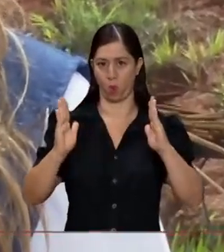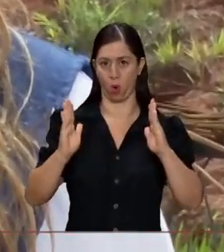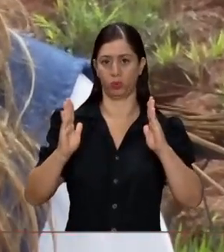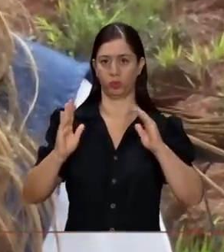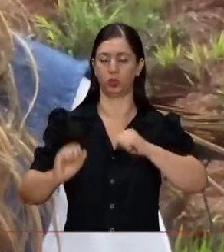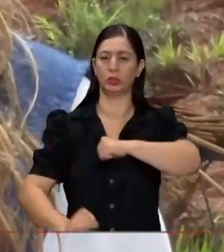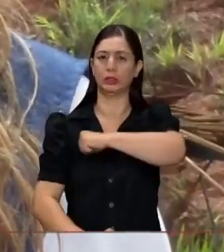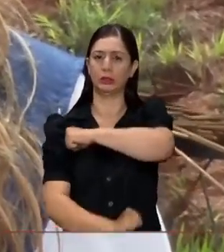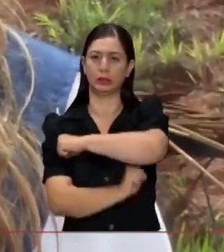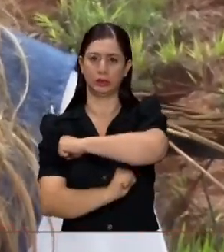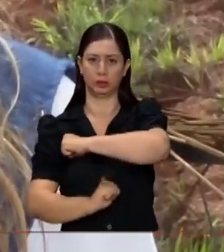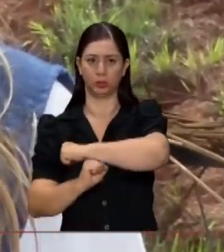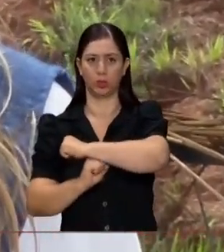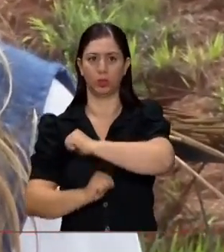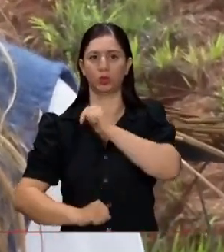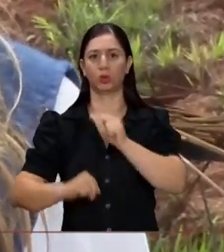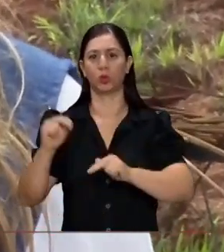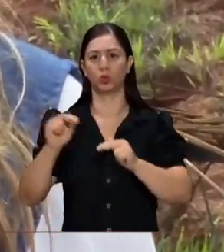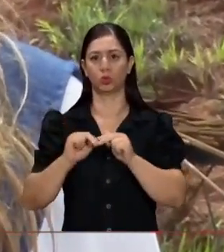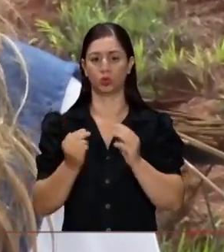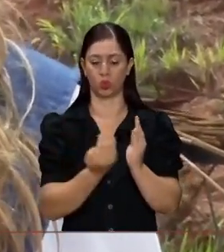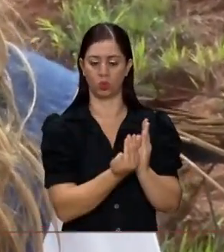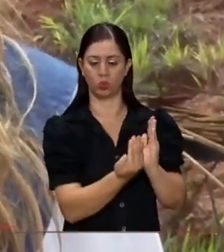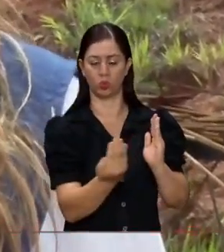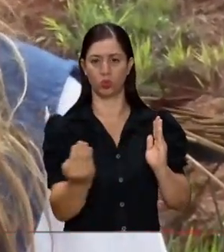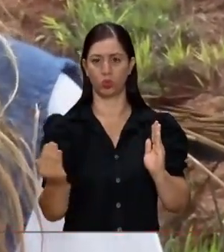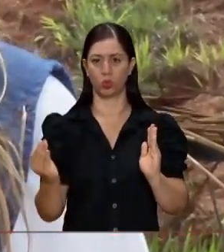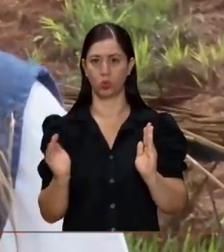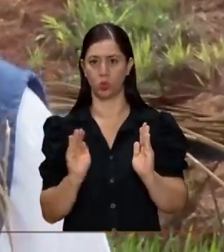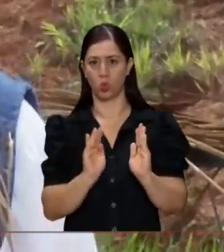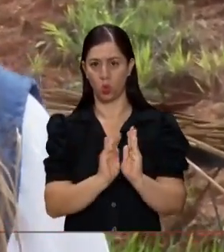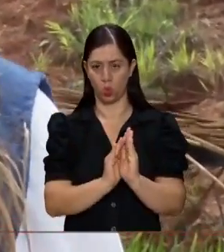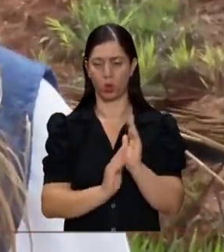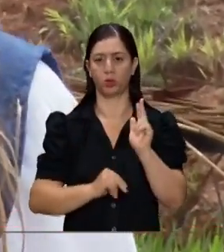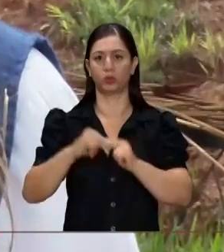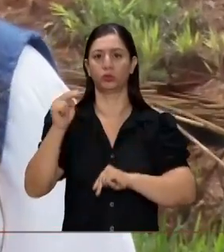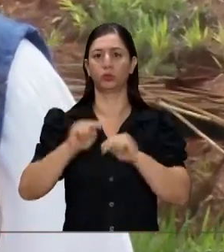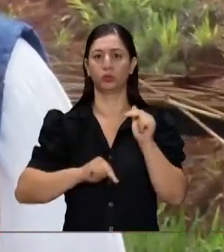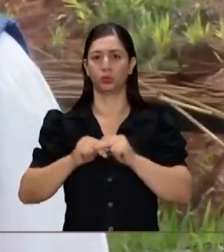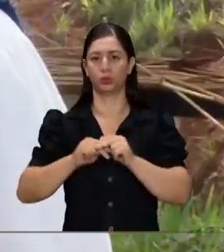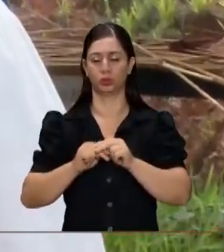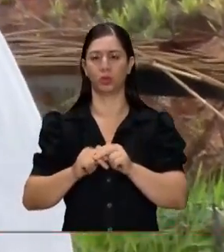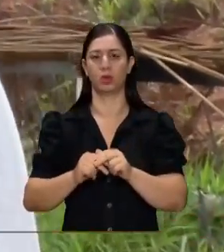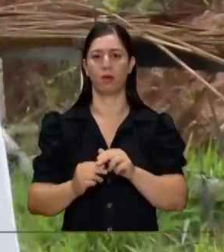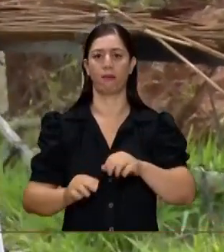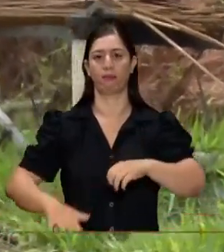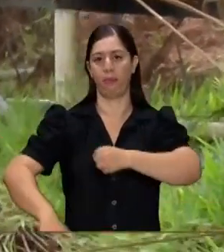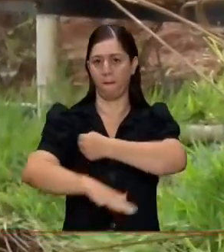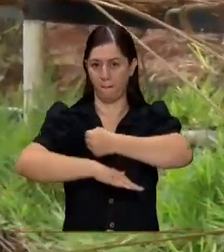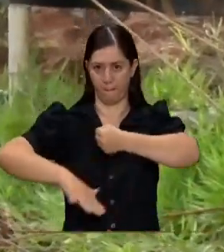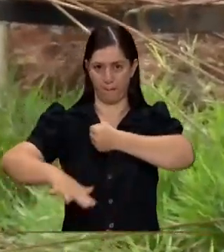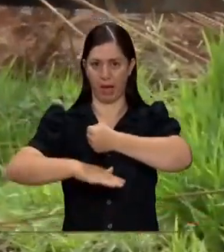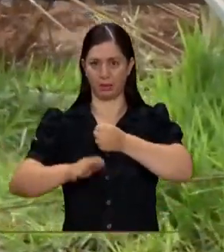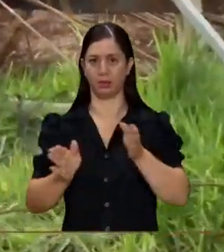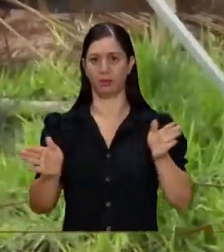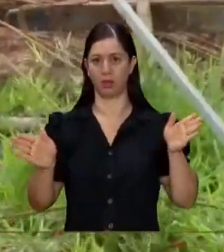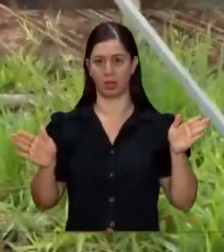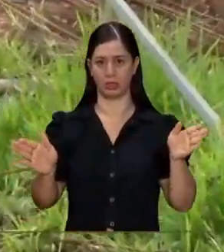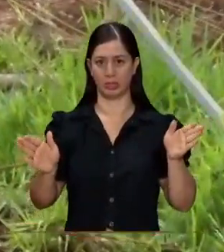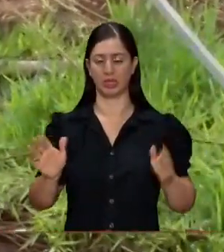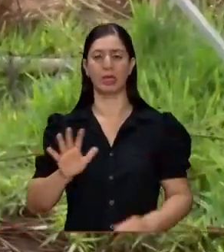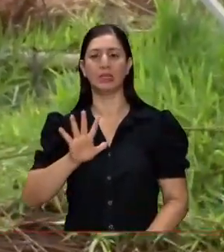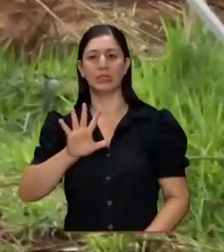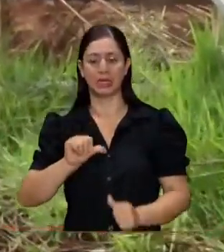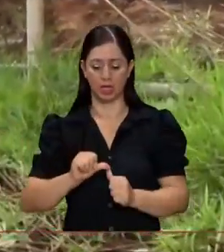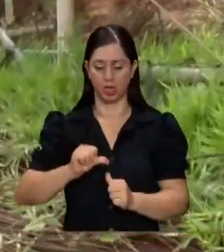cimentación. Se han construido unos muros en forma de anillo alrededor de la base del Cristo Rey, unos muros de 5 y